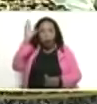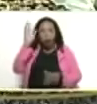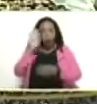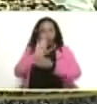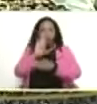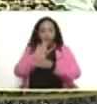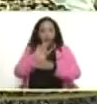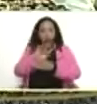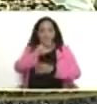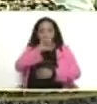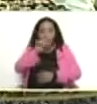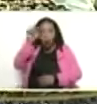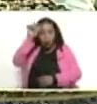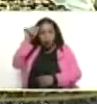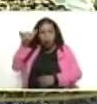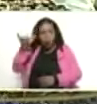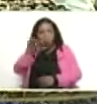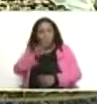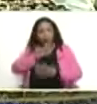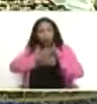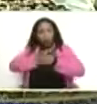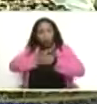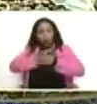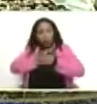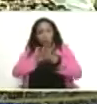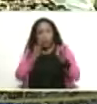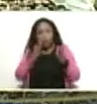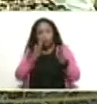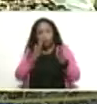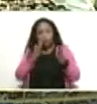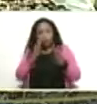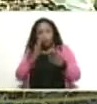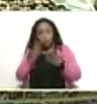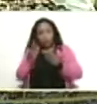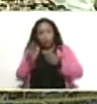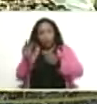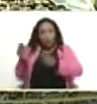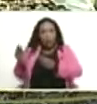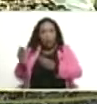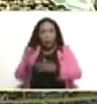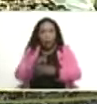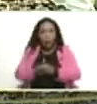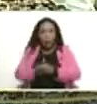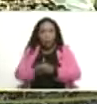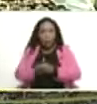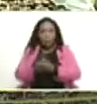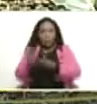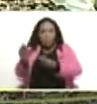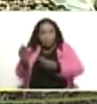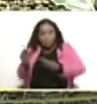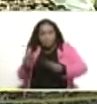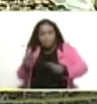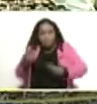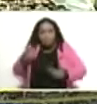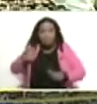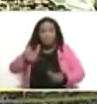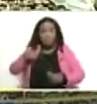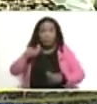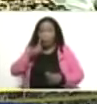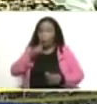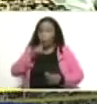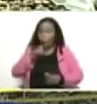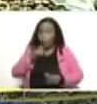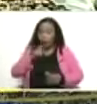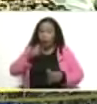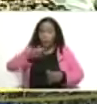amar al pueblo, en su capacidad de solidaridad, en su capacidad de dar y dar y dar lo que tienen y lo que no tienen a nuestro